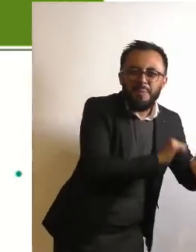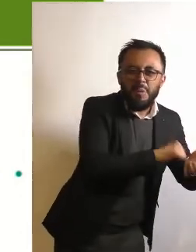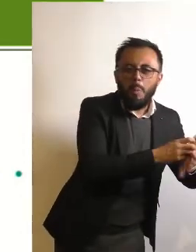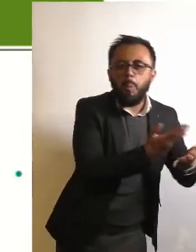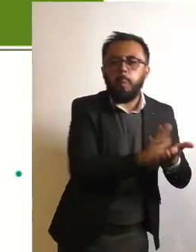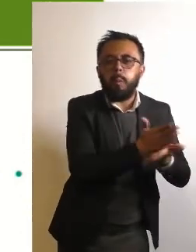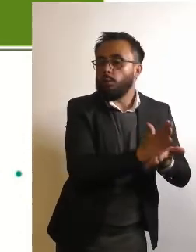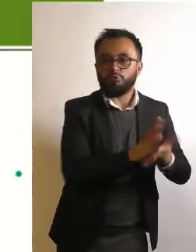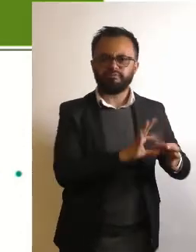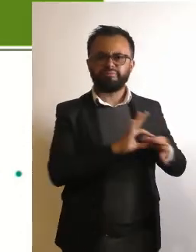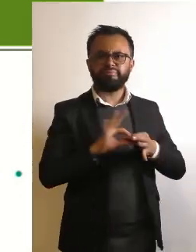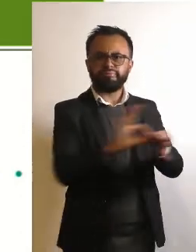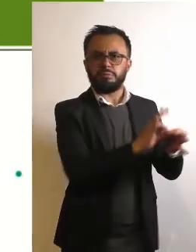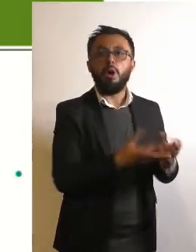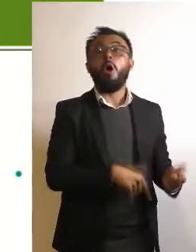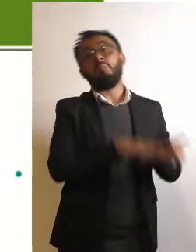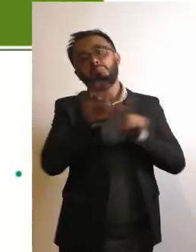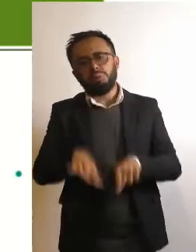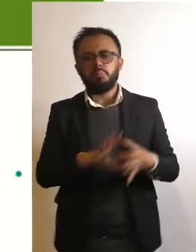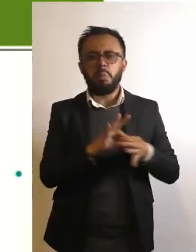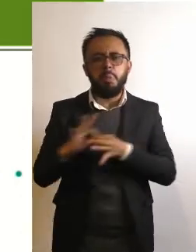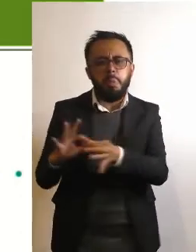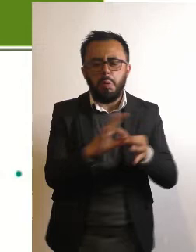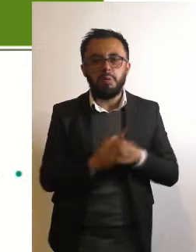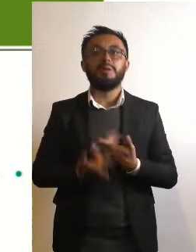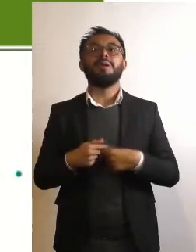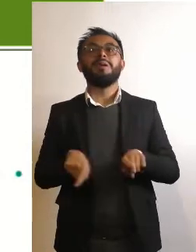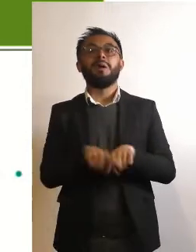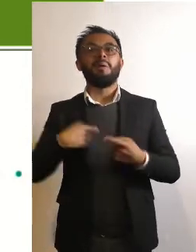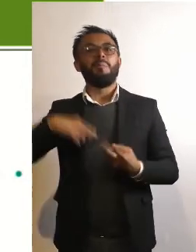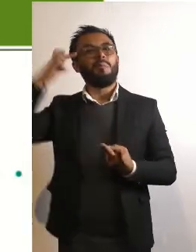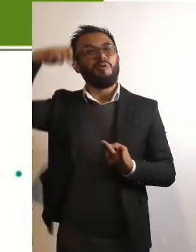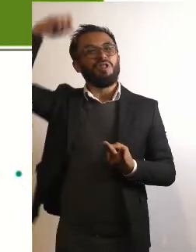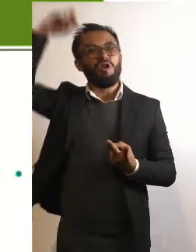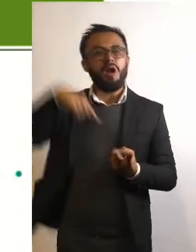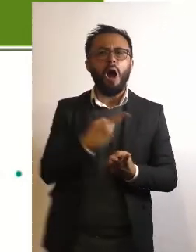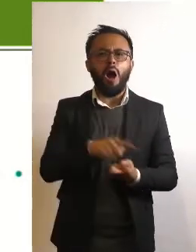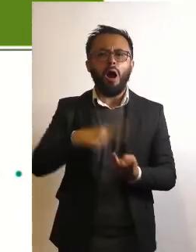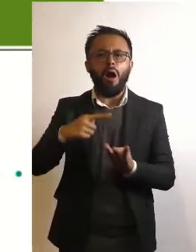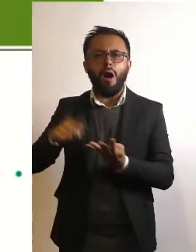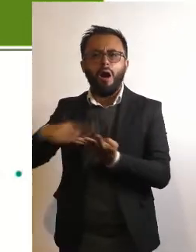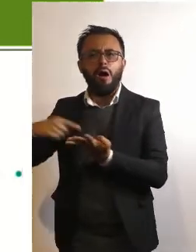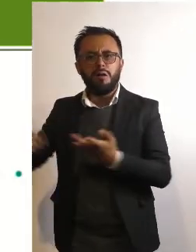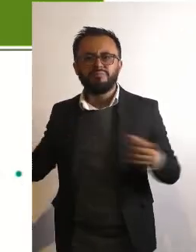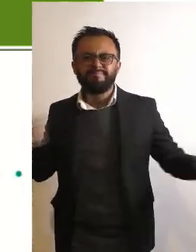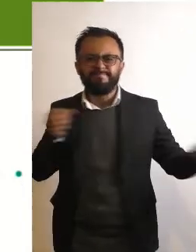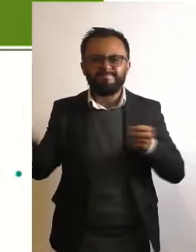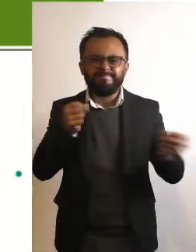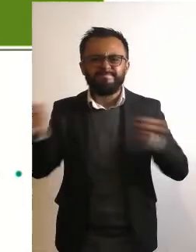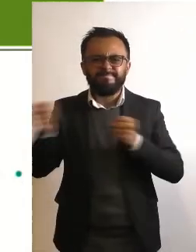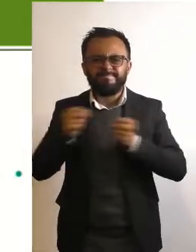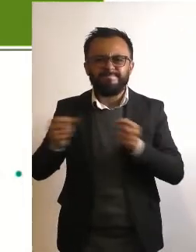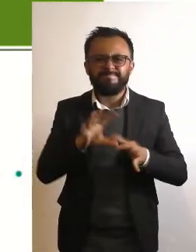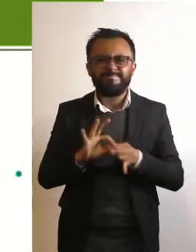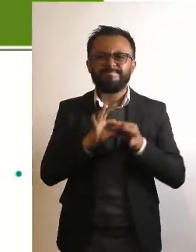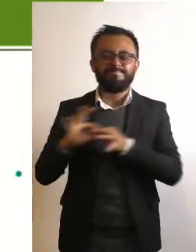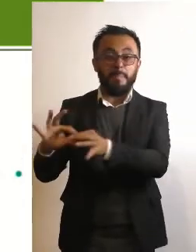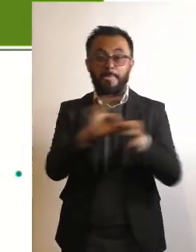los módulos que fueron asumidos por las diferentes unidades académicas, de tal forma